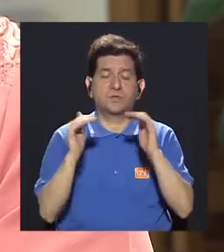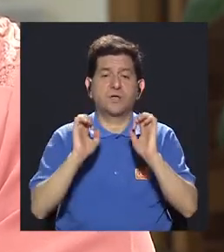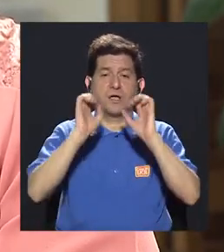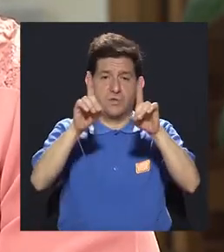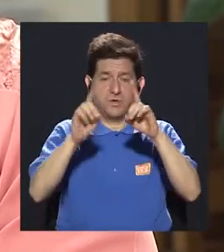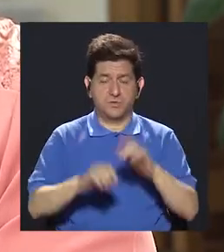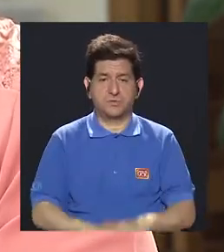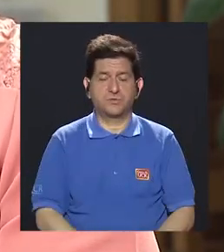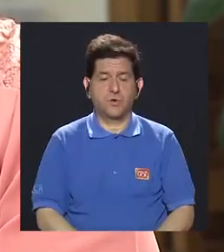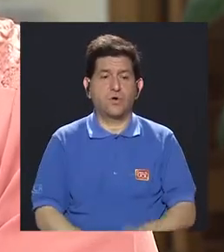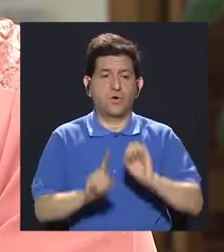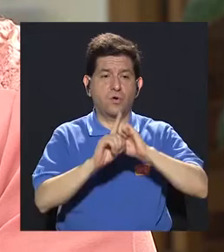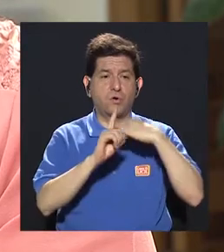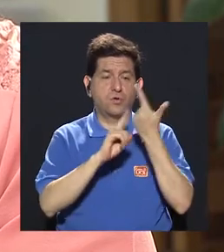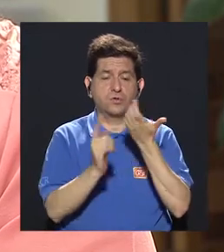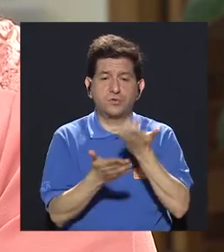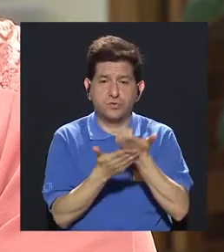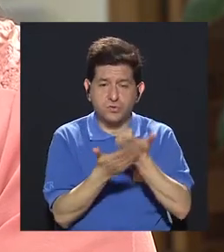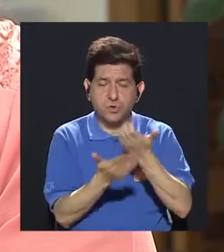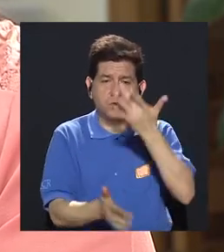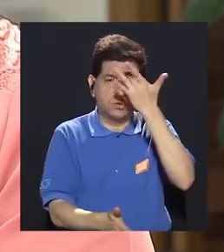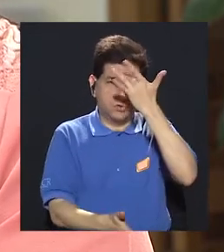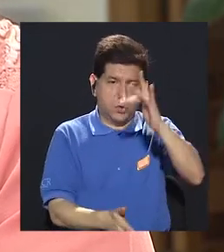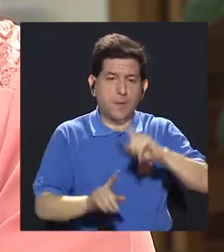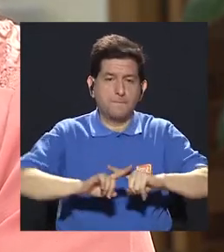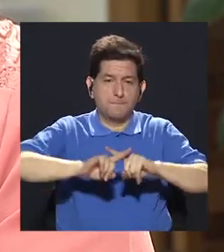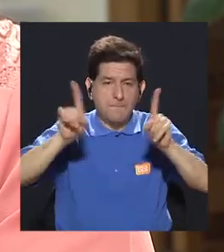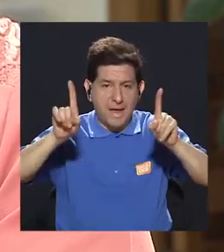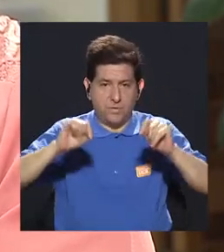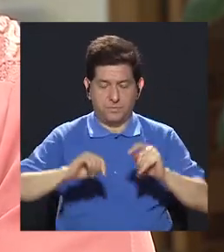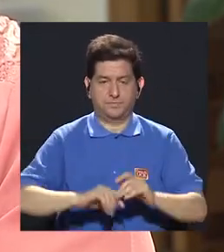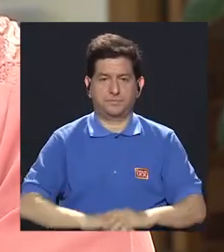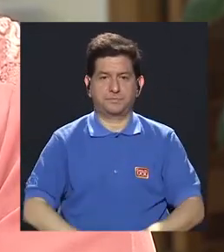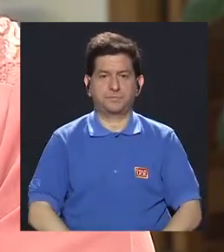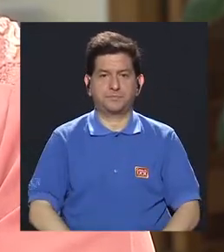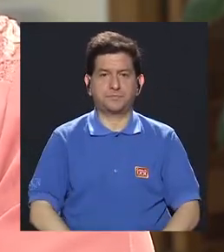nivel educativo, socioeconómico, intelectual, ¿verdad? Pero